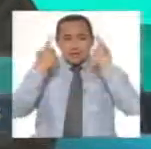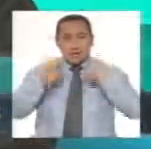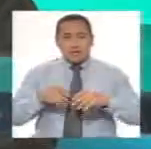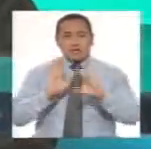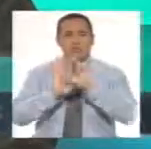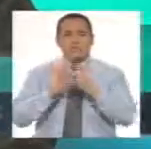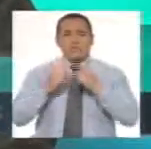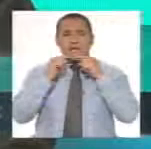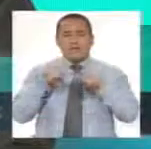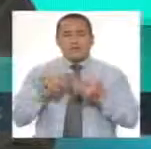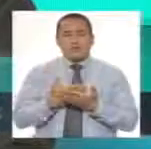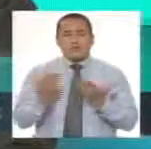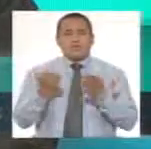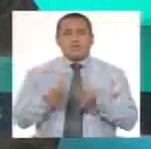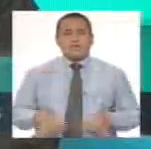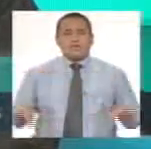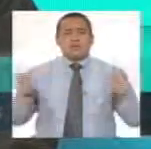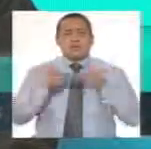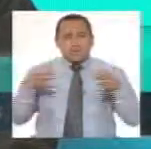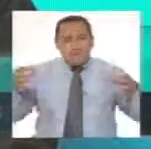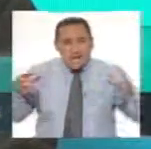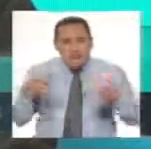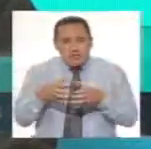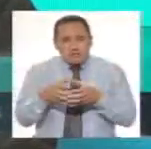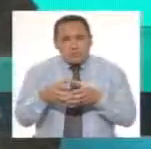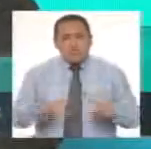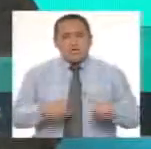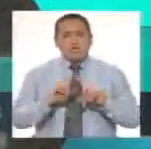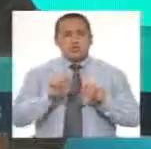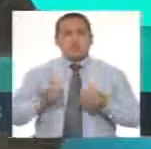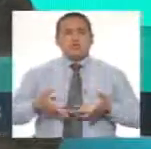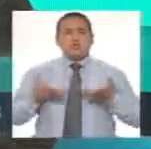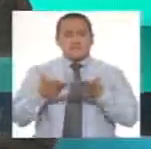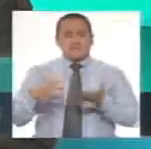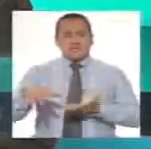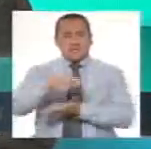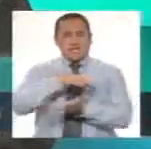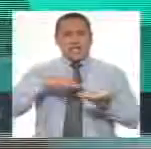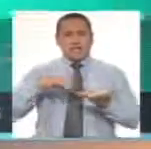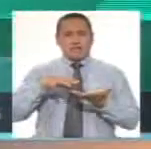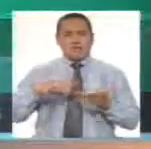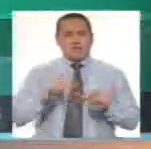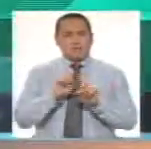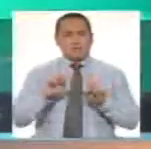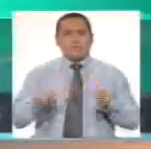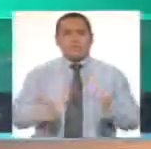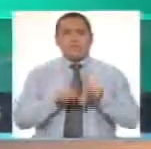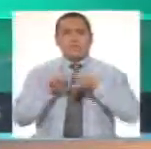es un elemento que tiene que aglutinarnos y no generar este tipo de distorsiones, ¿no? Pero claro.